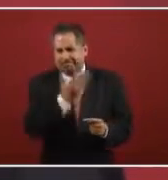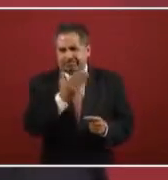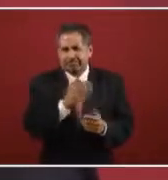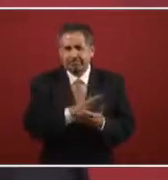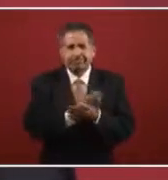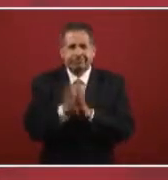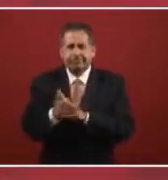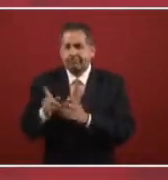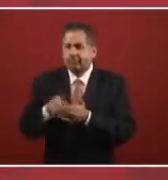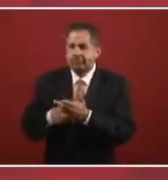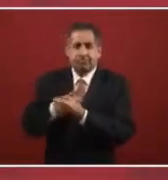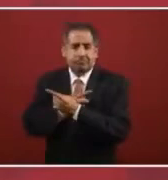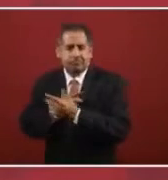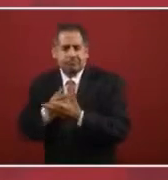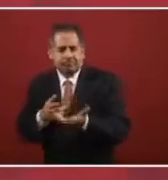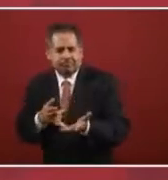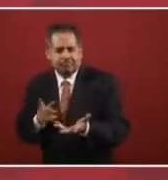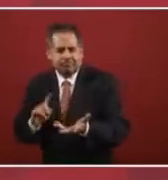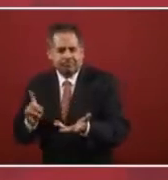berries.